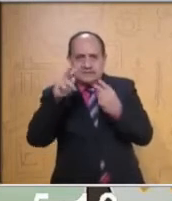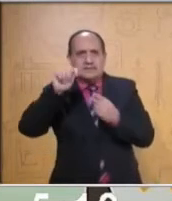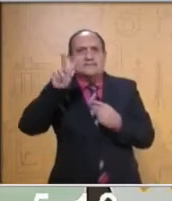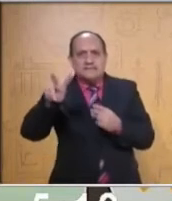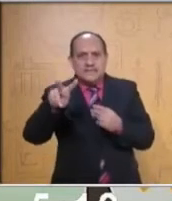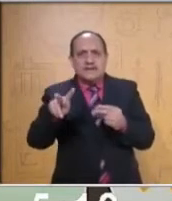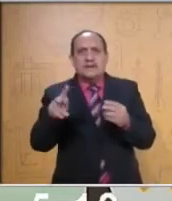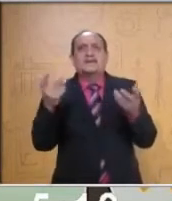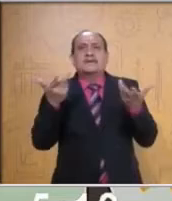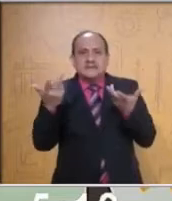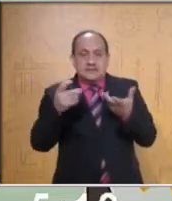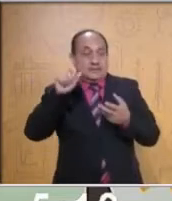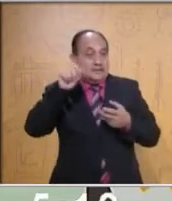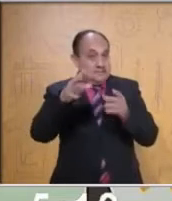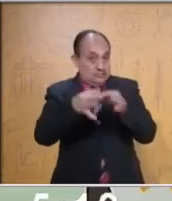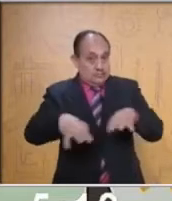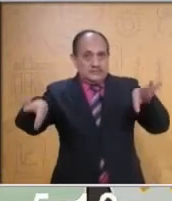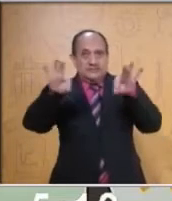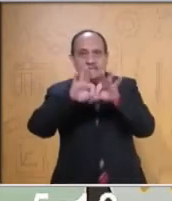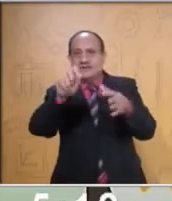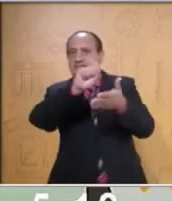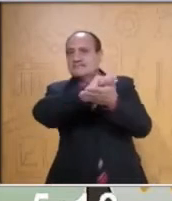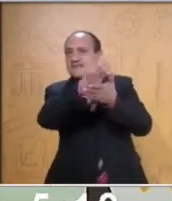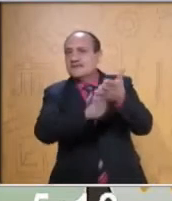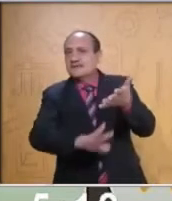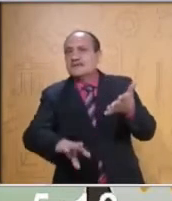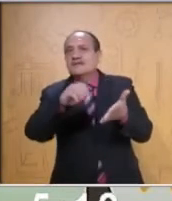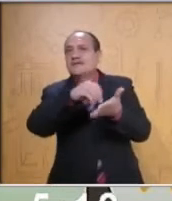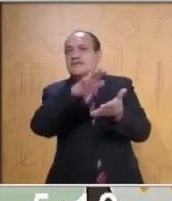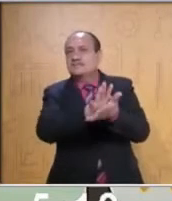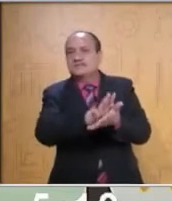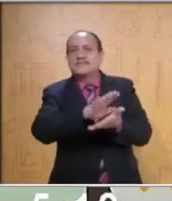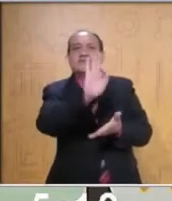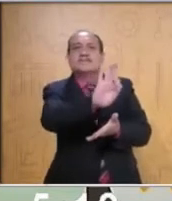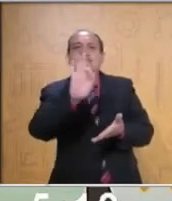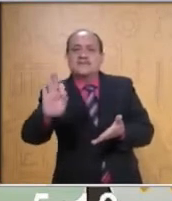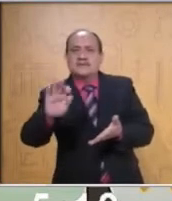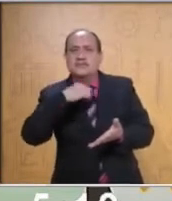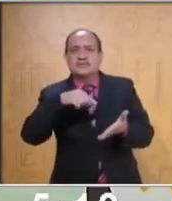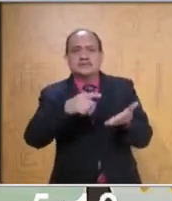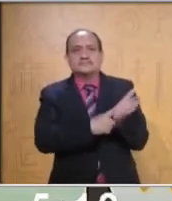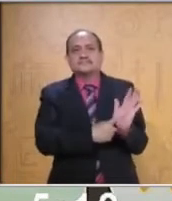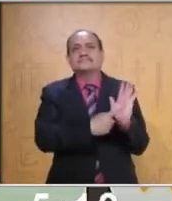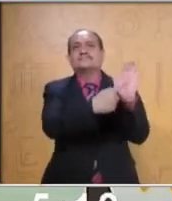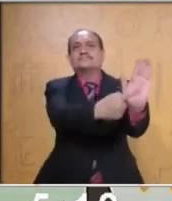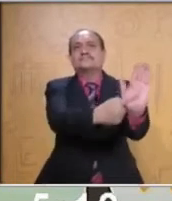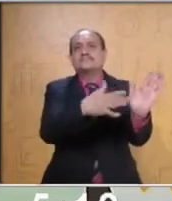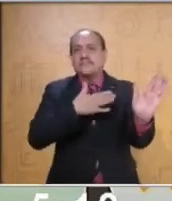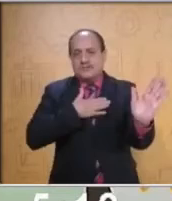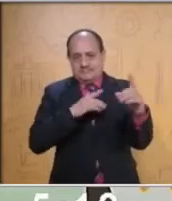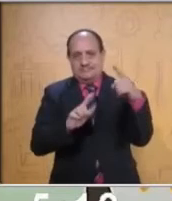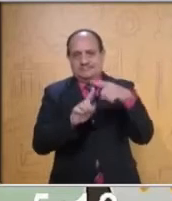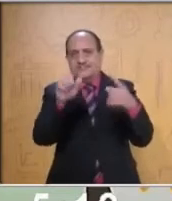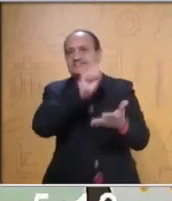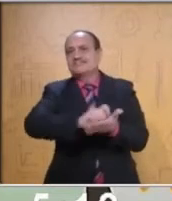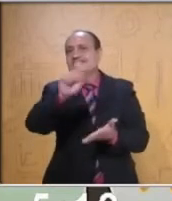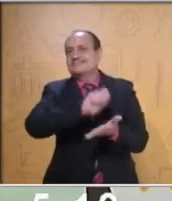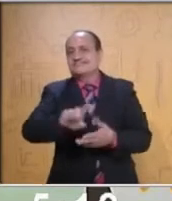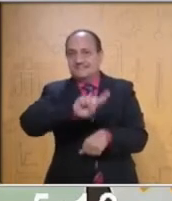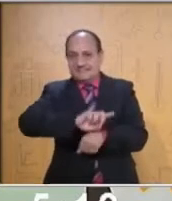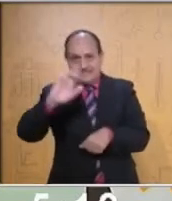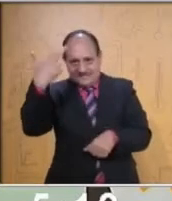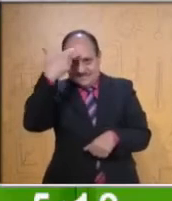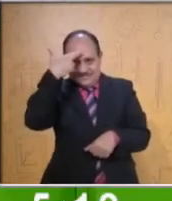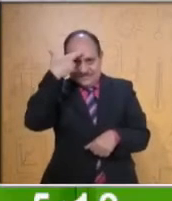importante, poner fecha. ¿Para qué? Pues para que nosotros podamos demostrar que estuvimos trabajando diariamente. Recuerden que